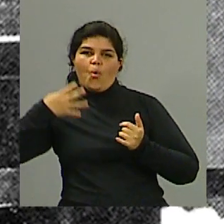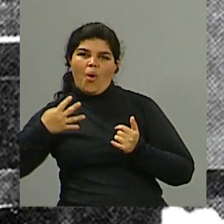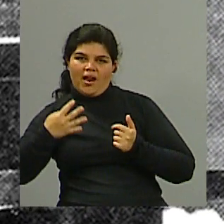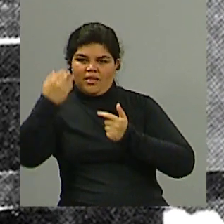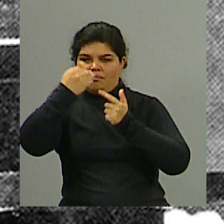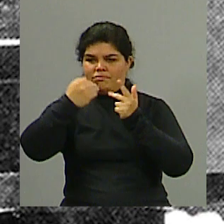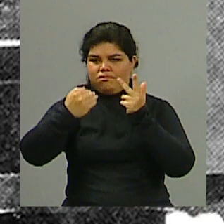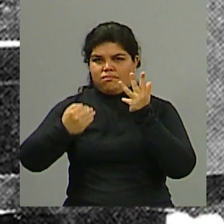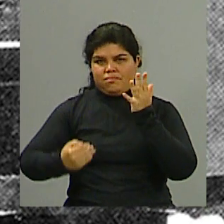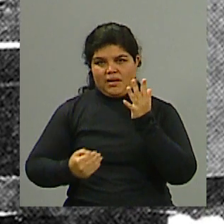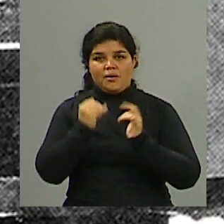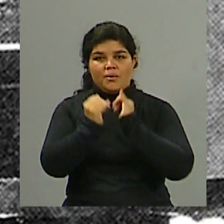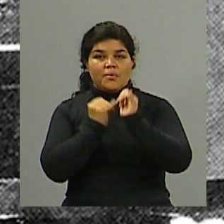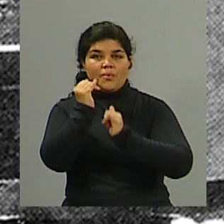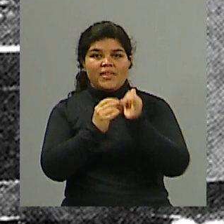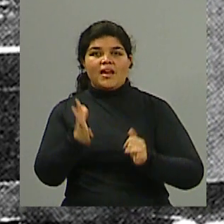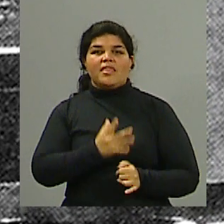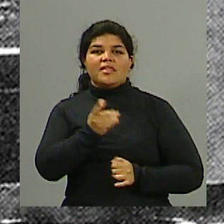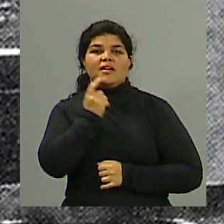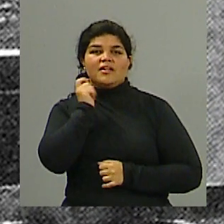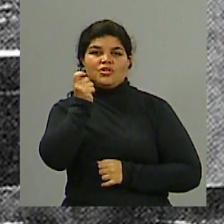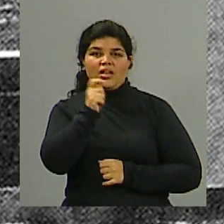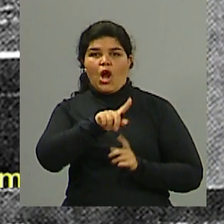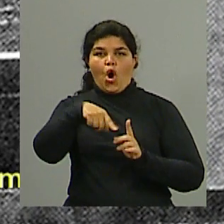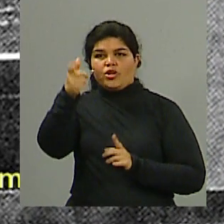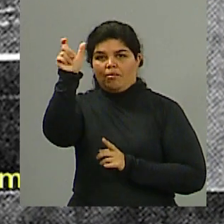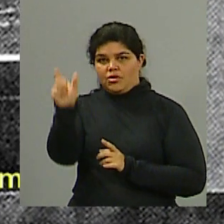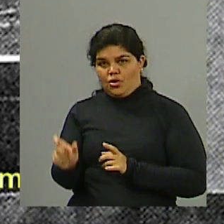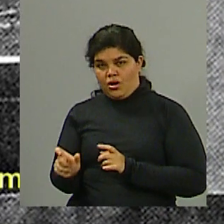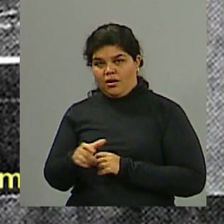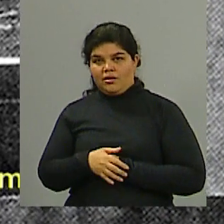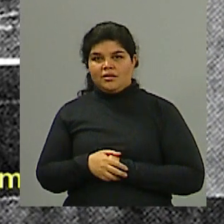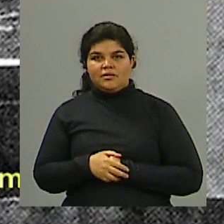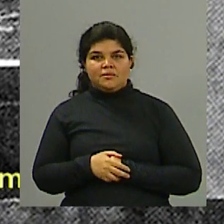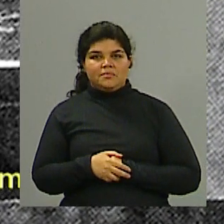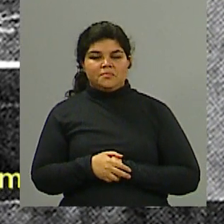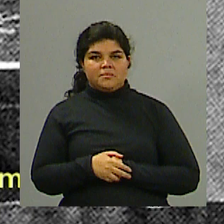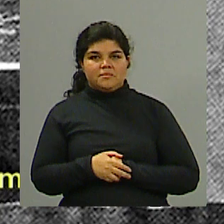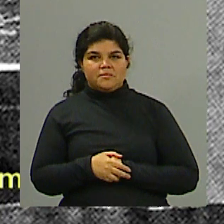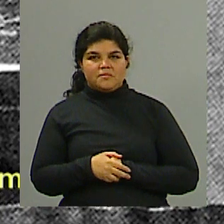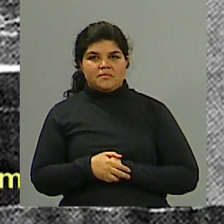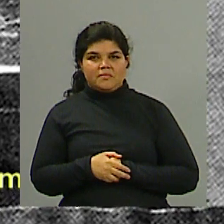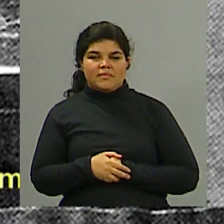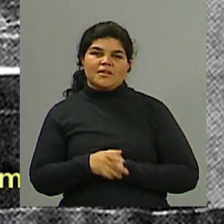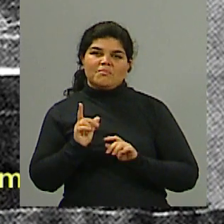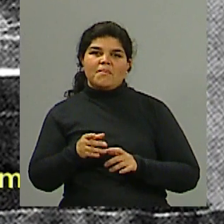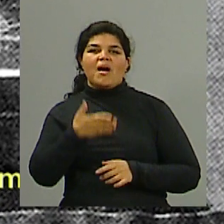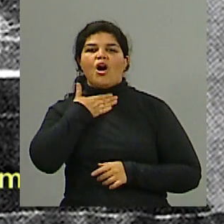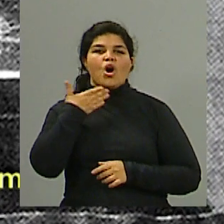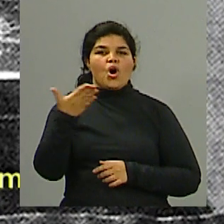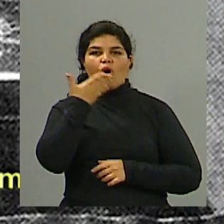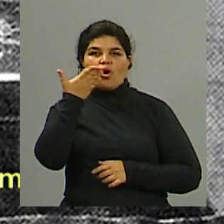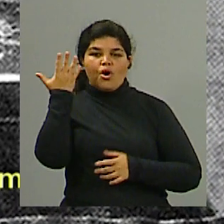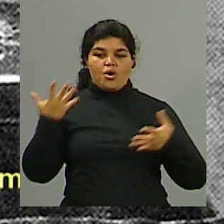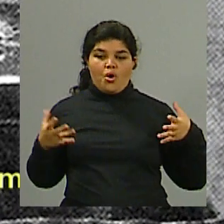Todos bajo la dirección de Felix von Wingarler, secundados por el coro y orquesta del Teatro